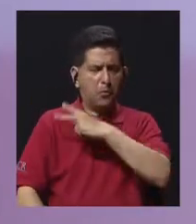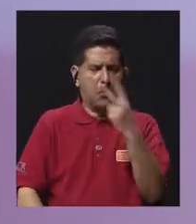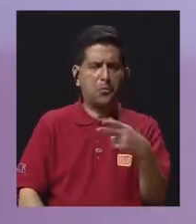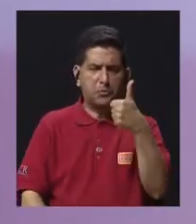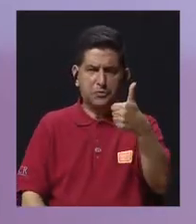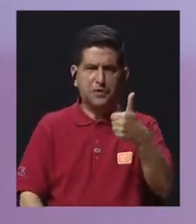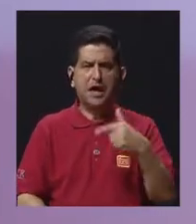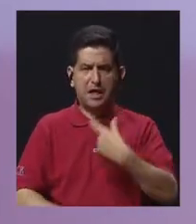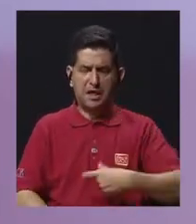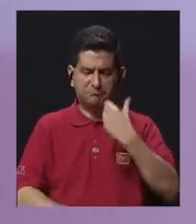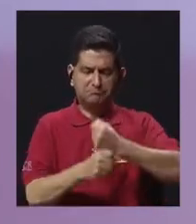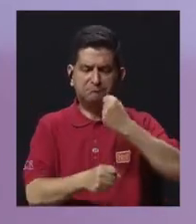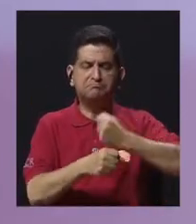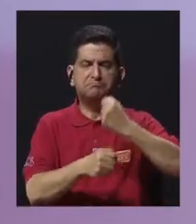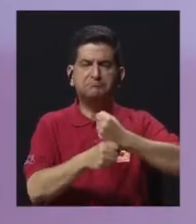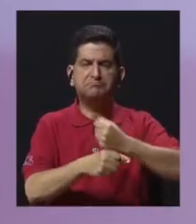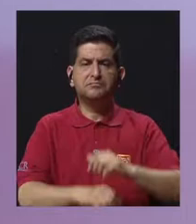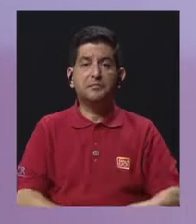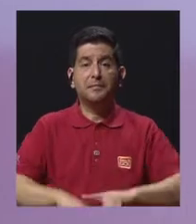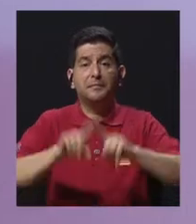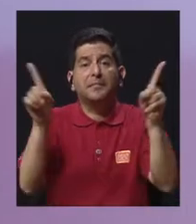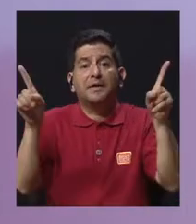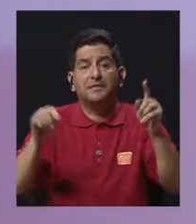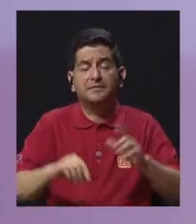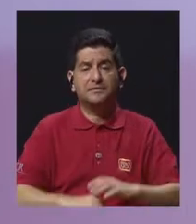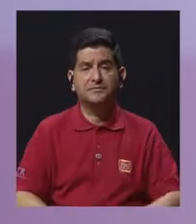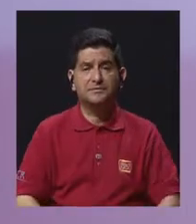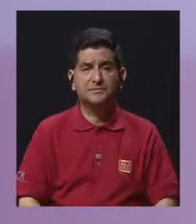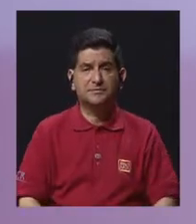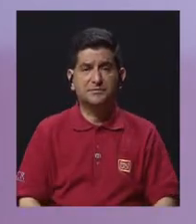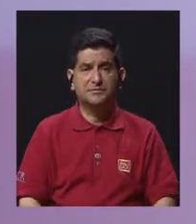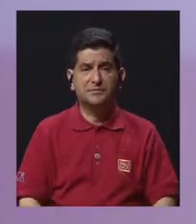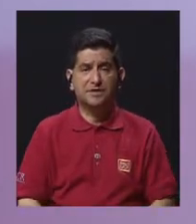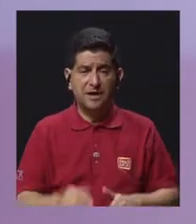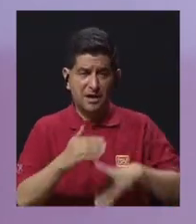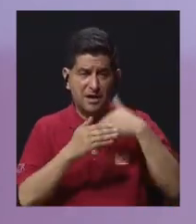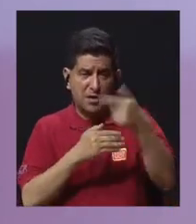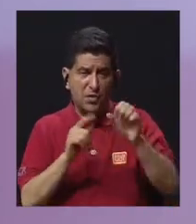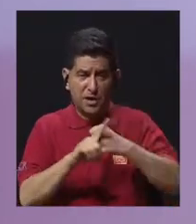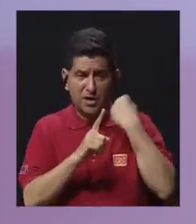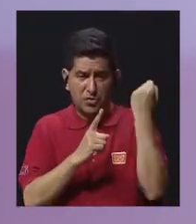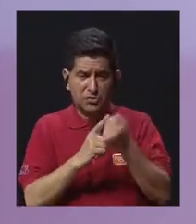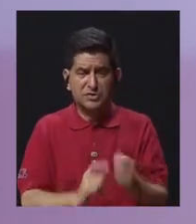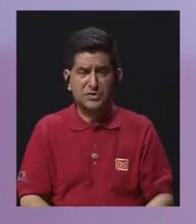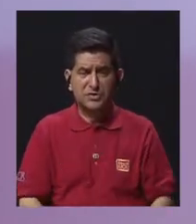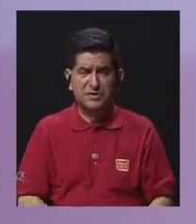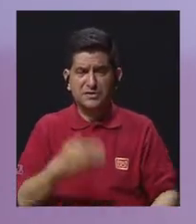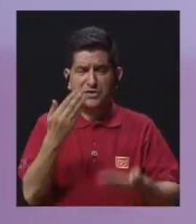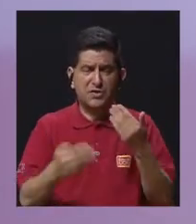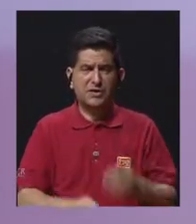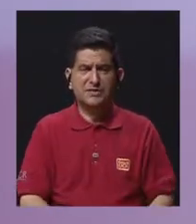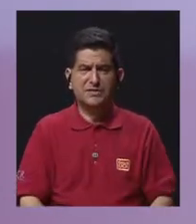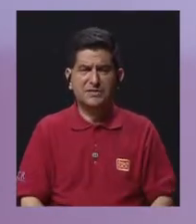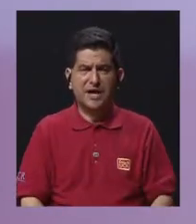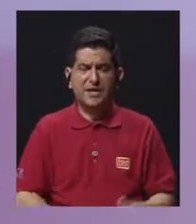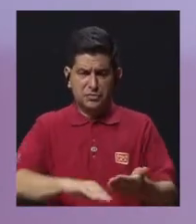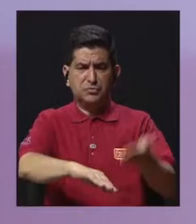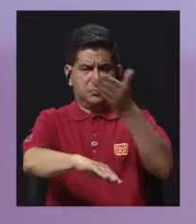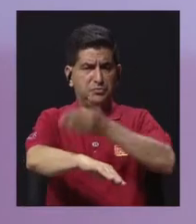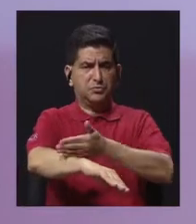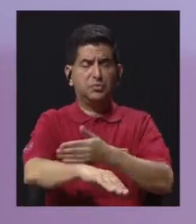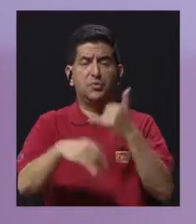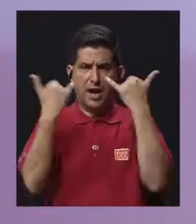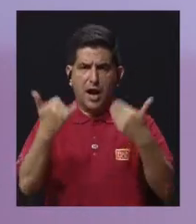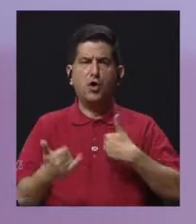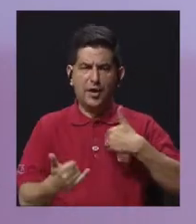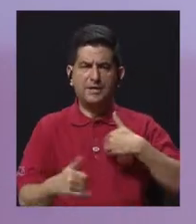humano, que eso sí había mucha voluntad y deseo de trabajar, pero luego eso pues se ha